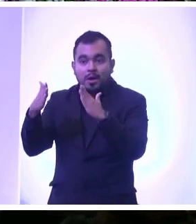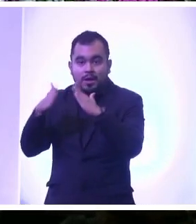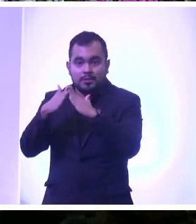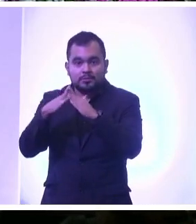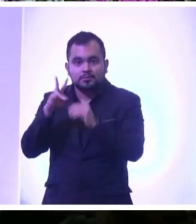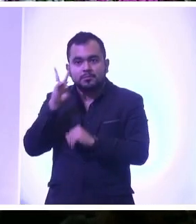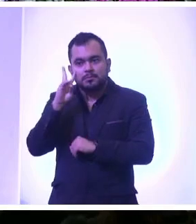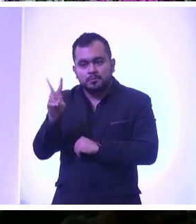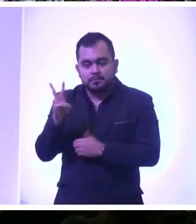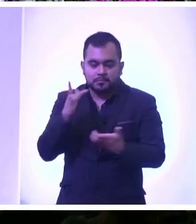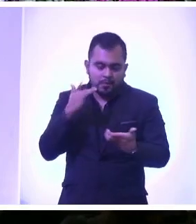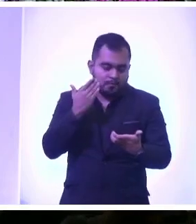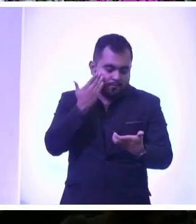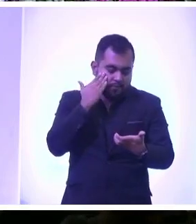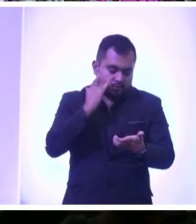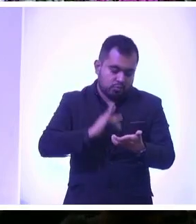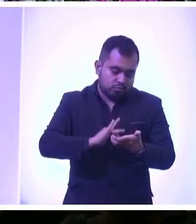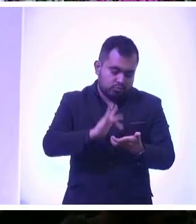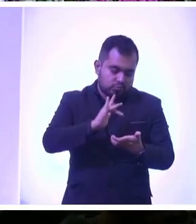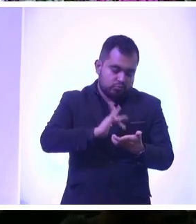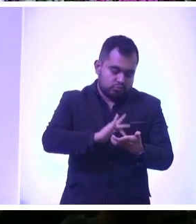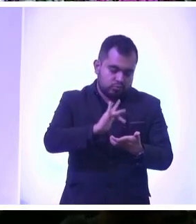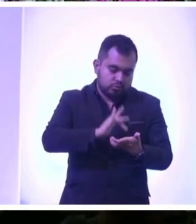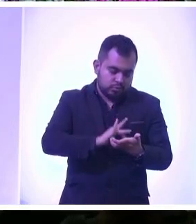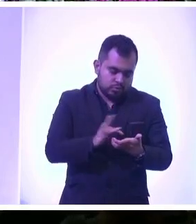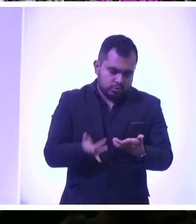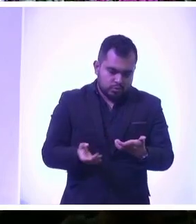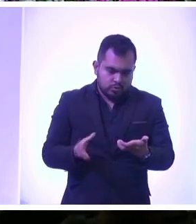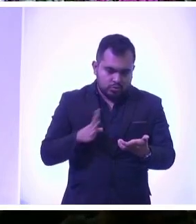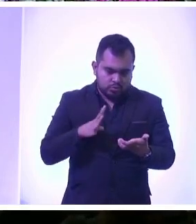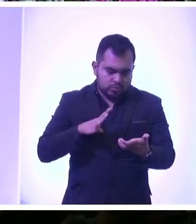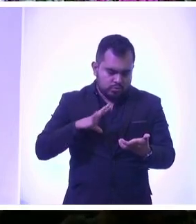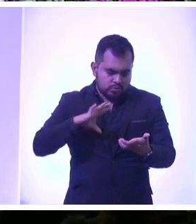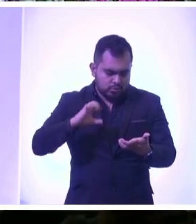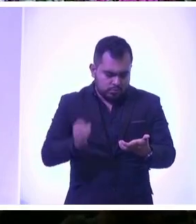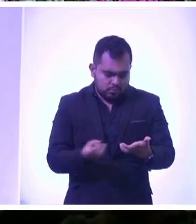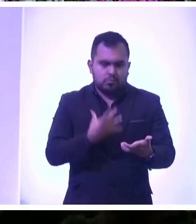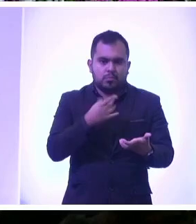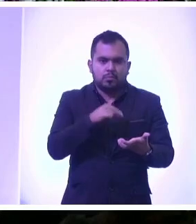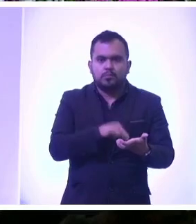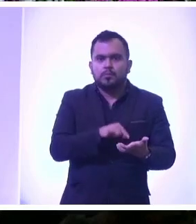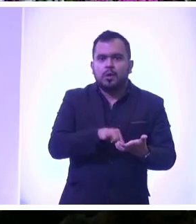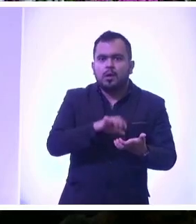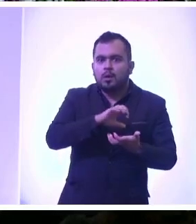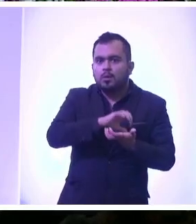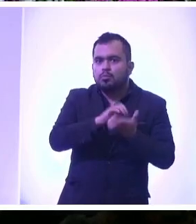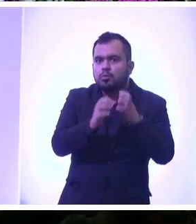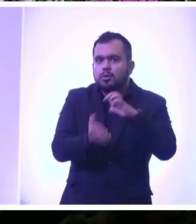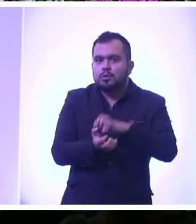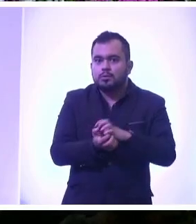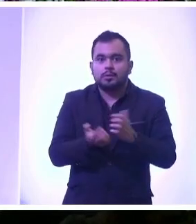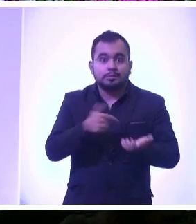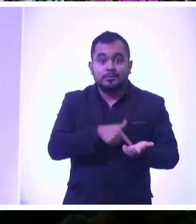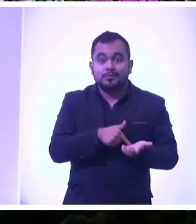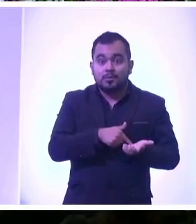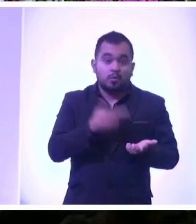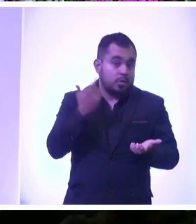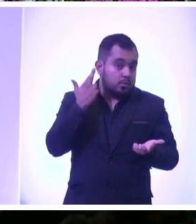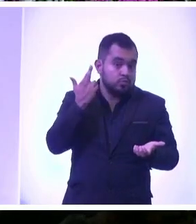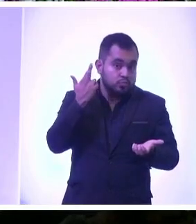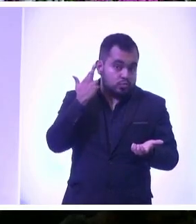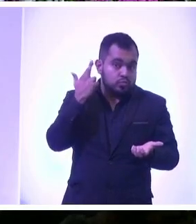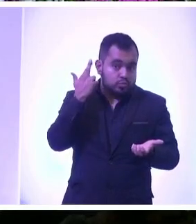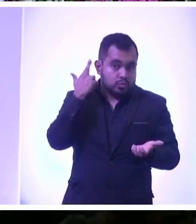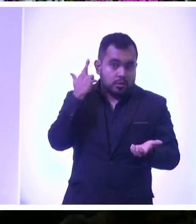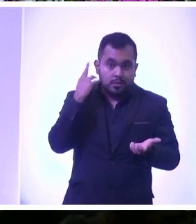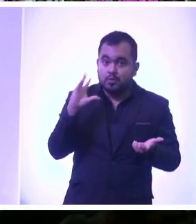repente estás viendo el Face y te llega publicidad de quién de H esas Estamos de acuerdo los celulares nos escuchan la tecnología